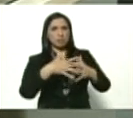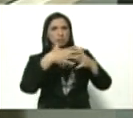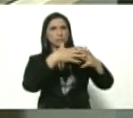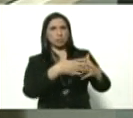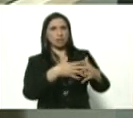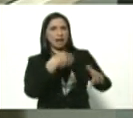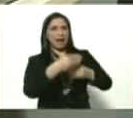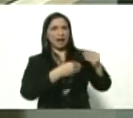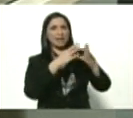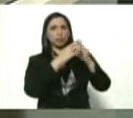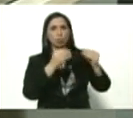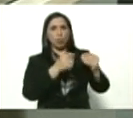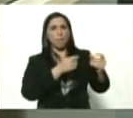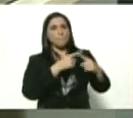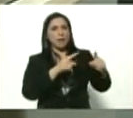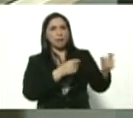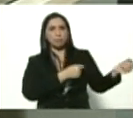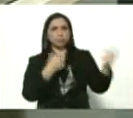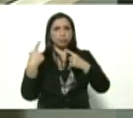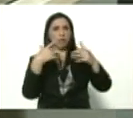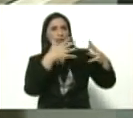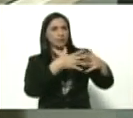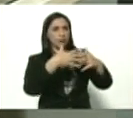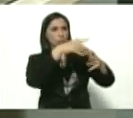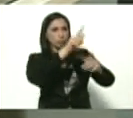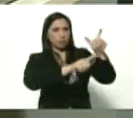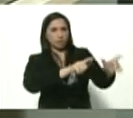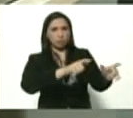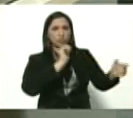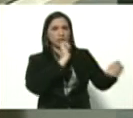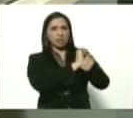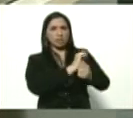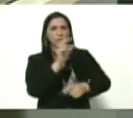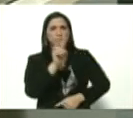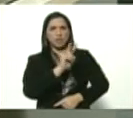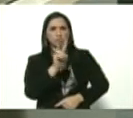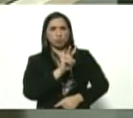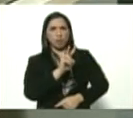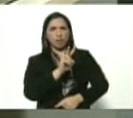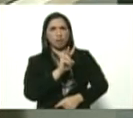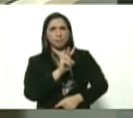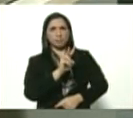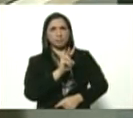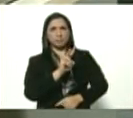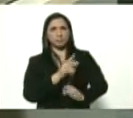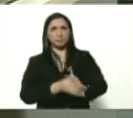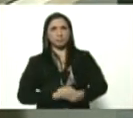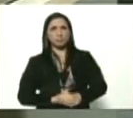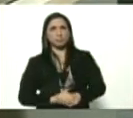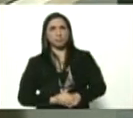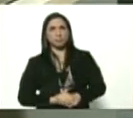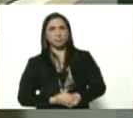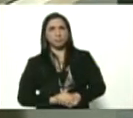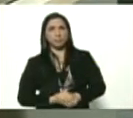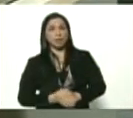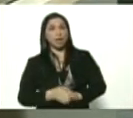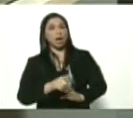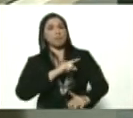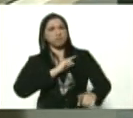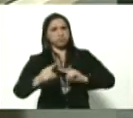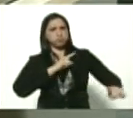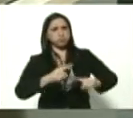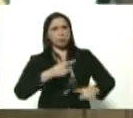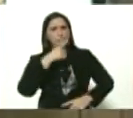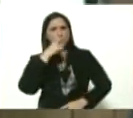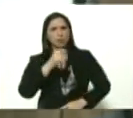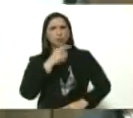para repatriar a estadounidenses detenidos en Venezuela y textualmente dijo: si el régimen de Maduro